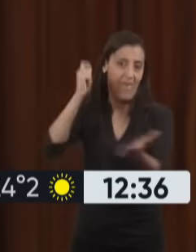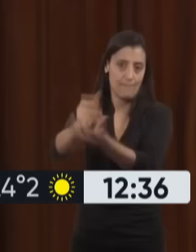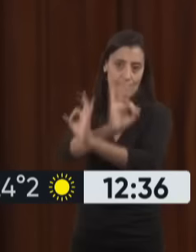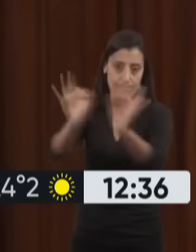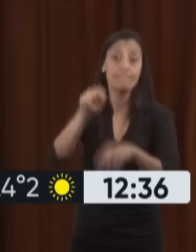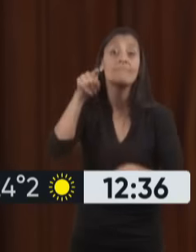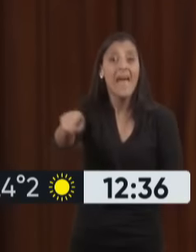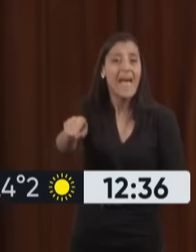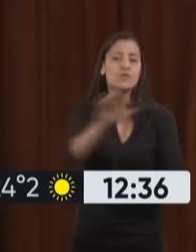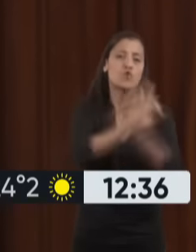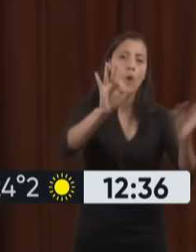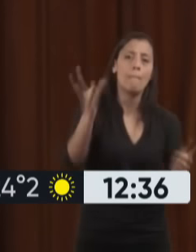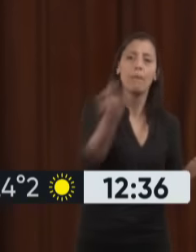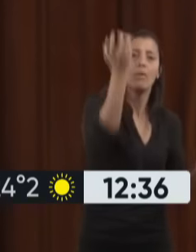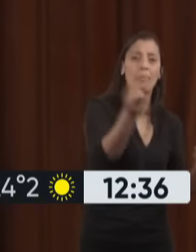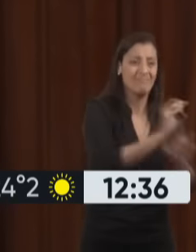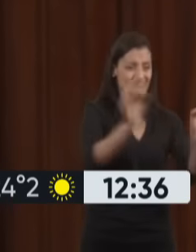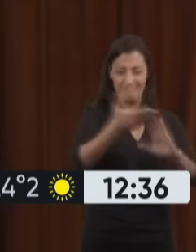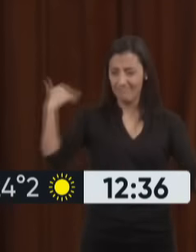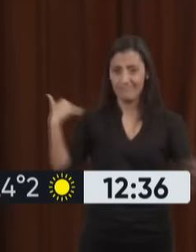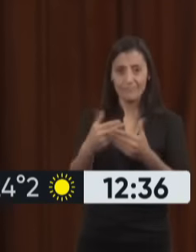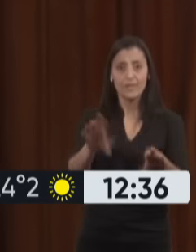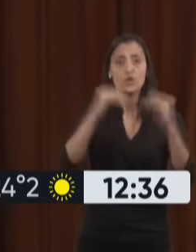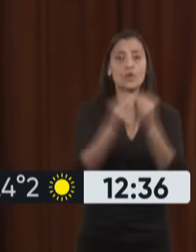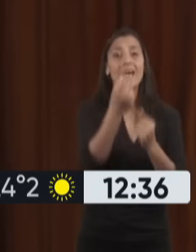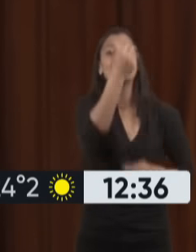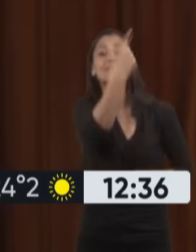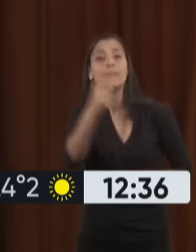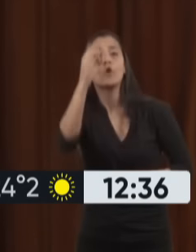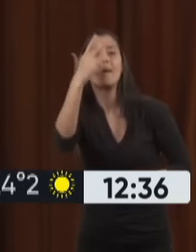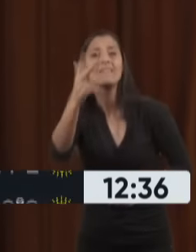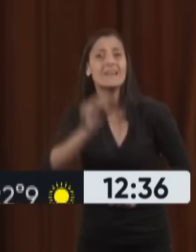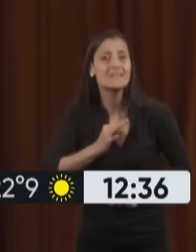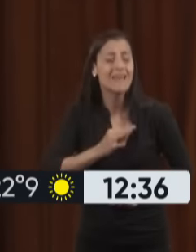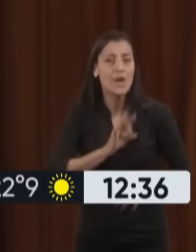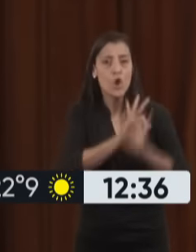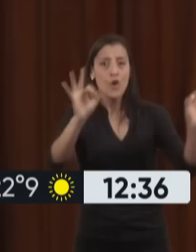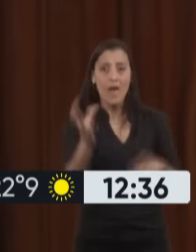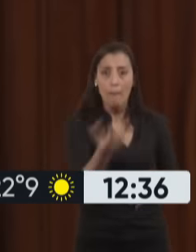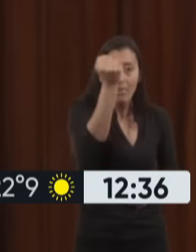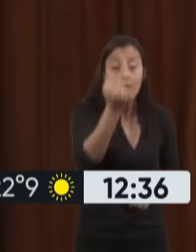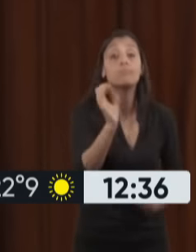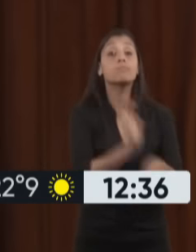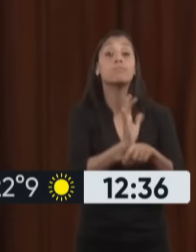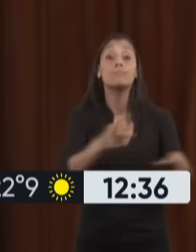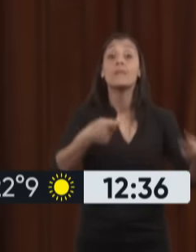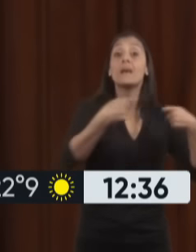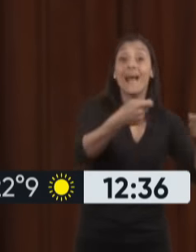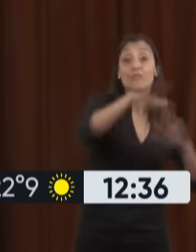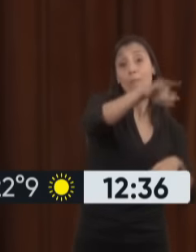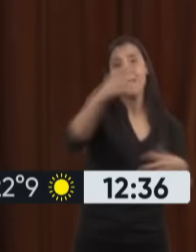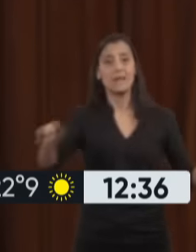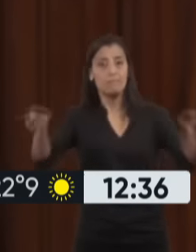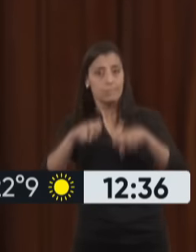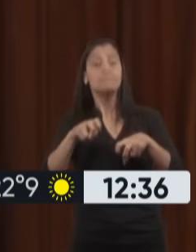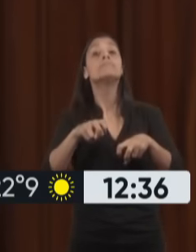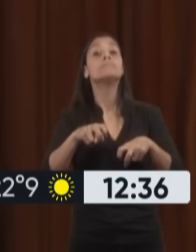Eso que nadie logró entonces en 123 años, que es un superávit fiscal robusto y de